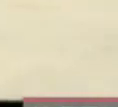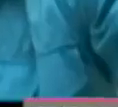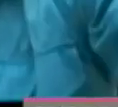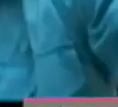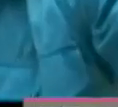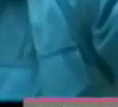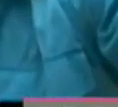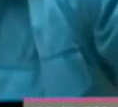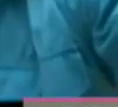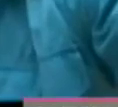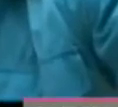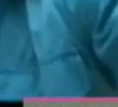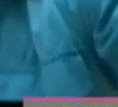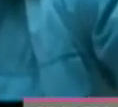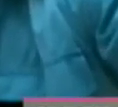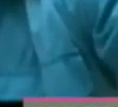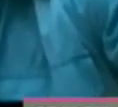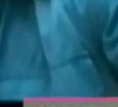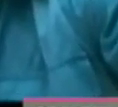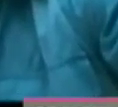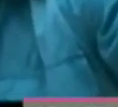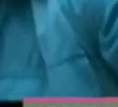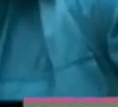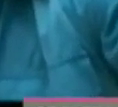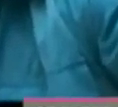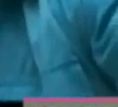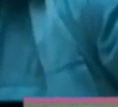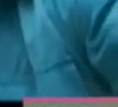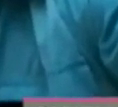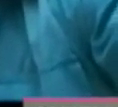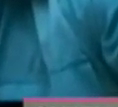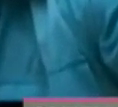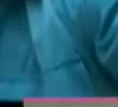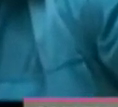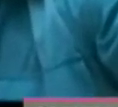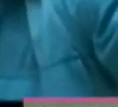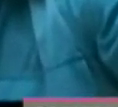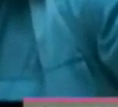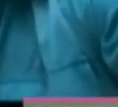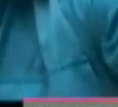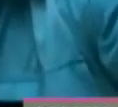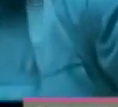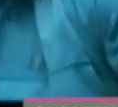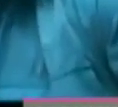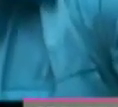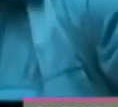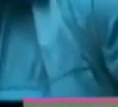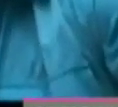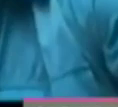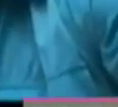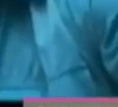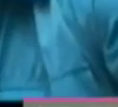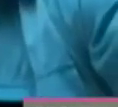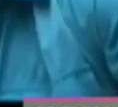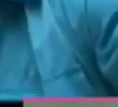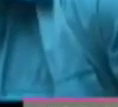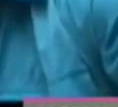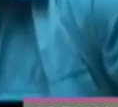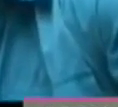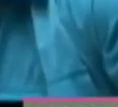Guaira. Esto es La Otra TV, mostrando lo que muchos medios de comunicación no se atreven a mostrar. Dígalo